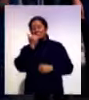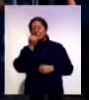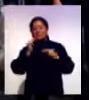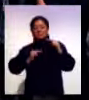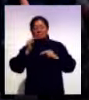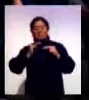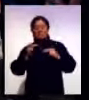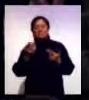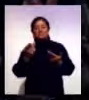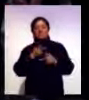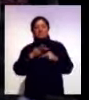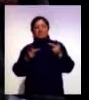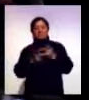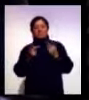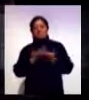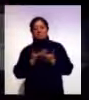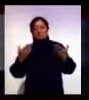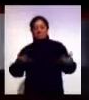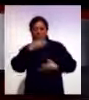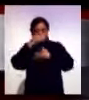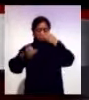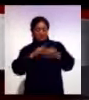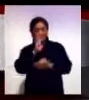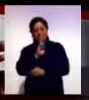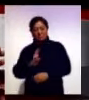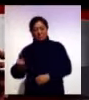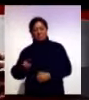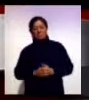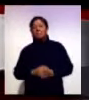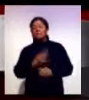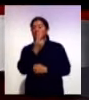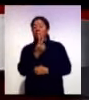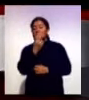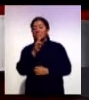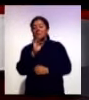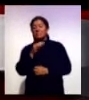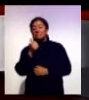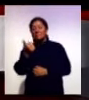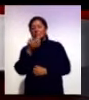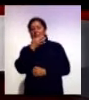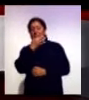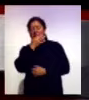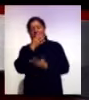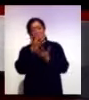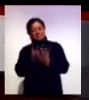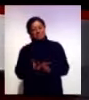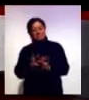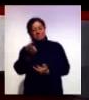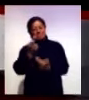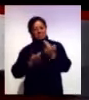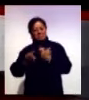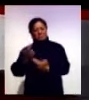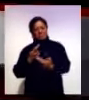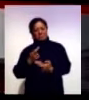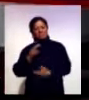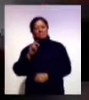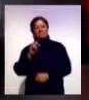Ahora noticias, Belén Rodríguez. Son las 2 de la tarde con 46 minutos. Vamos a la pausa y regresamos. No se vaya.